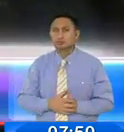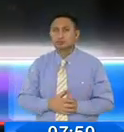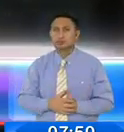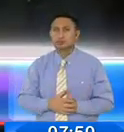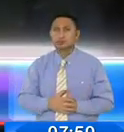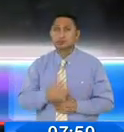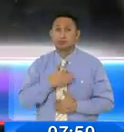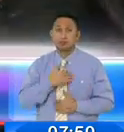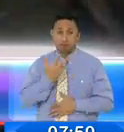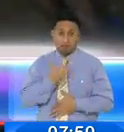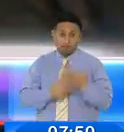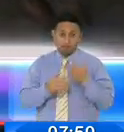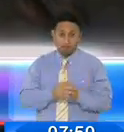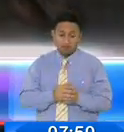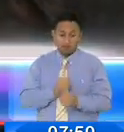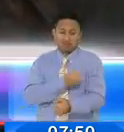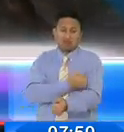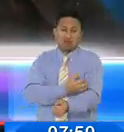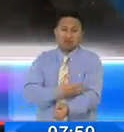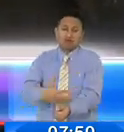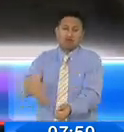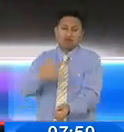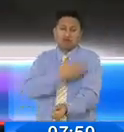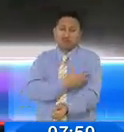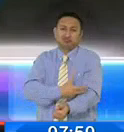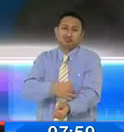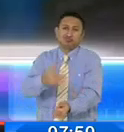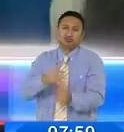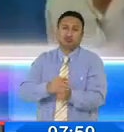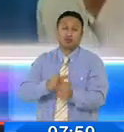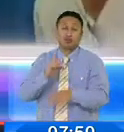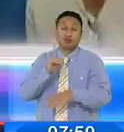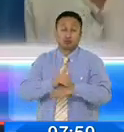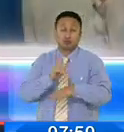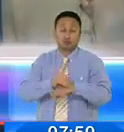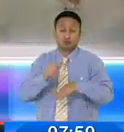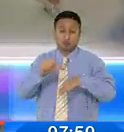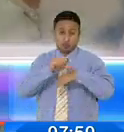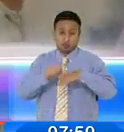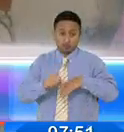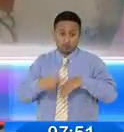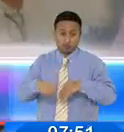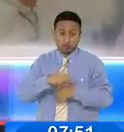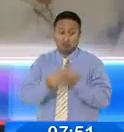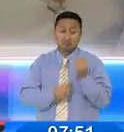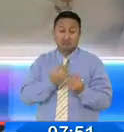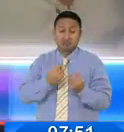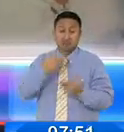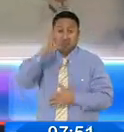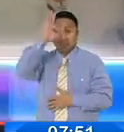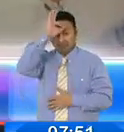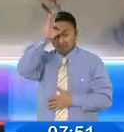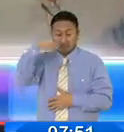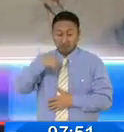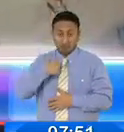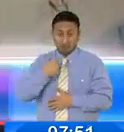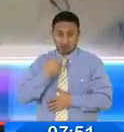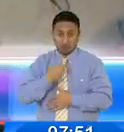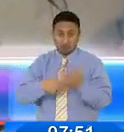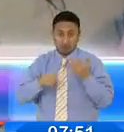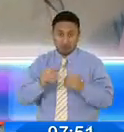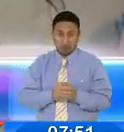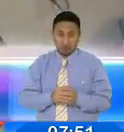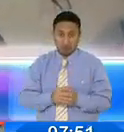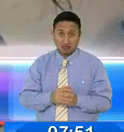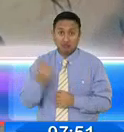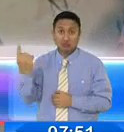dejaron desangrándose. El doctor que la operó, no sé qué le había hecho, pero a mi hija la dejaron totalmente